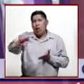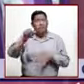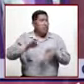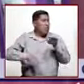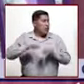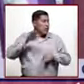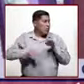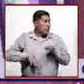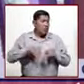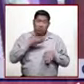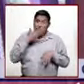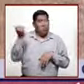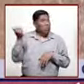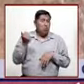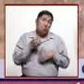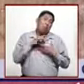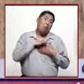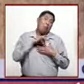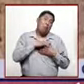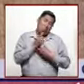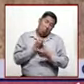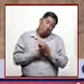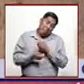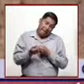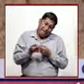que sale más hacia el lado del...